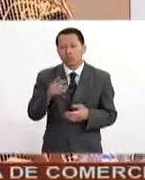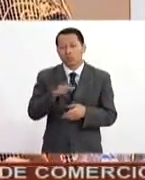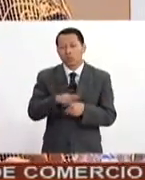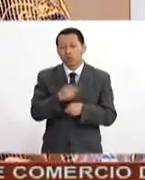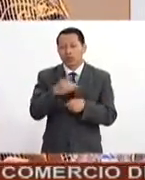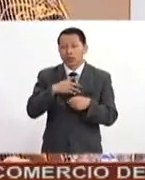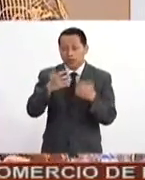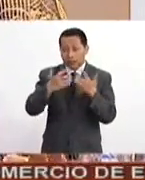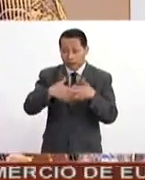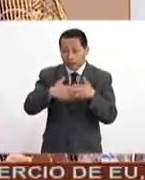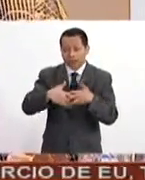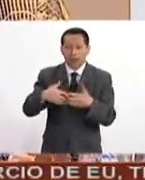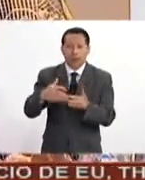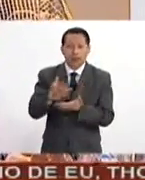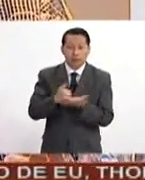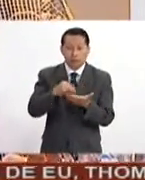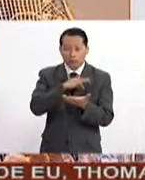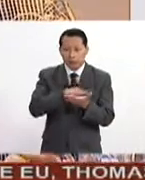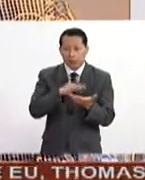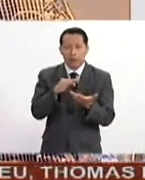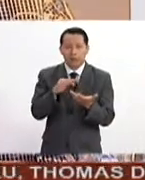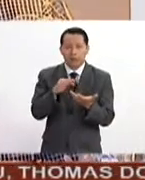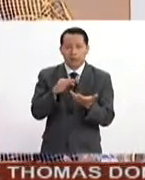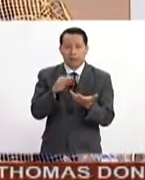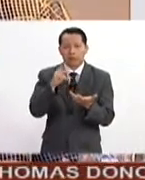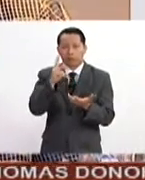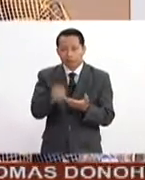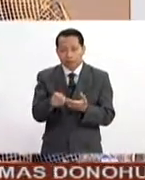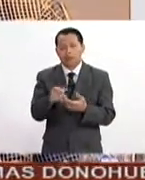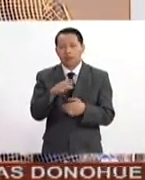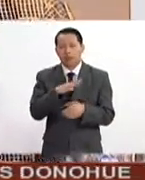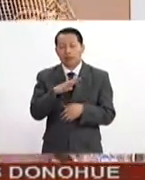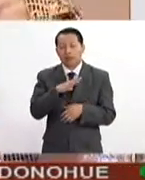das empresas para corromper. Se usa os